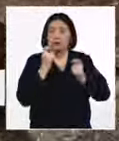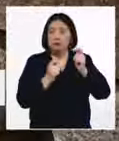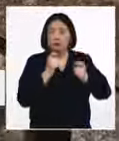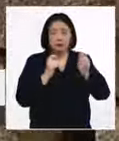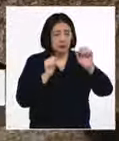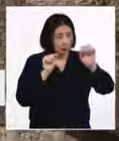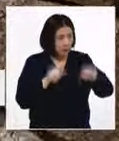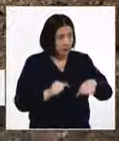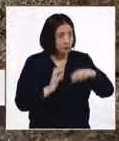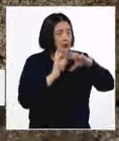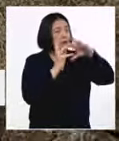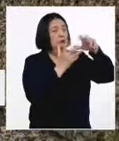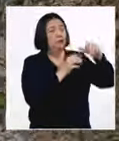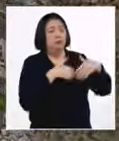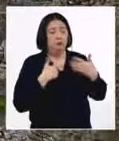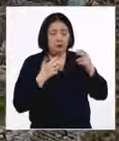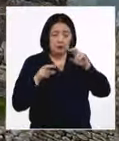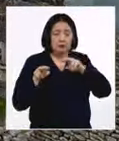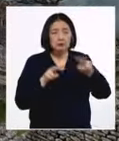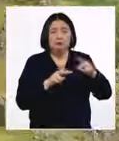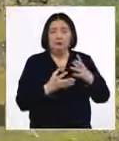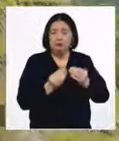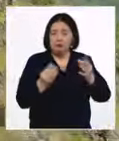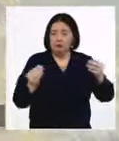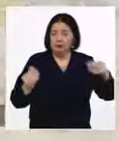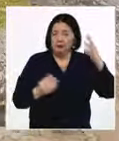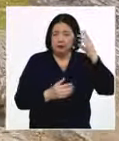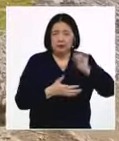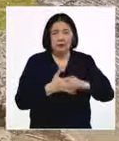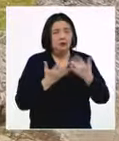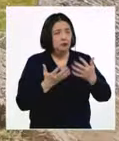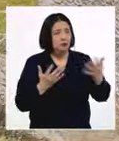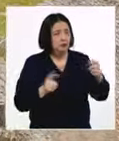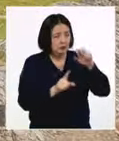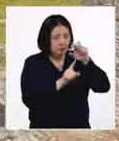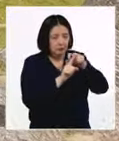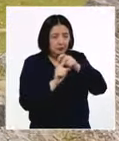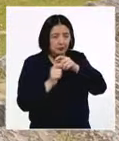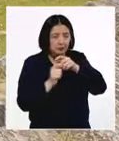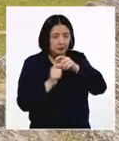turístico de clase mundial, lleno de experiencias y tesoros por descubrir.